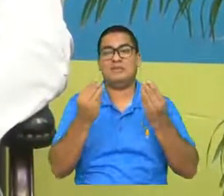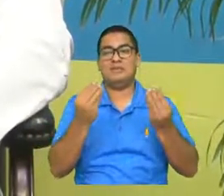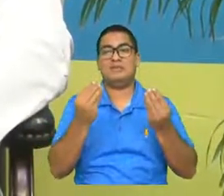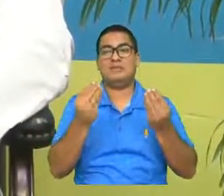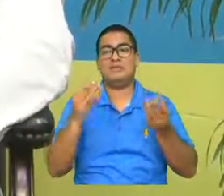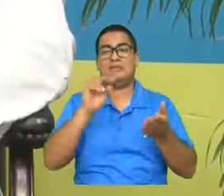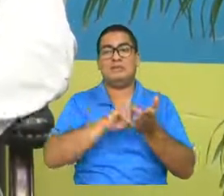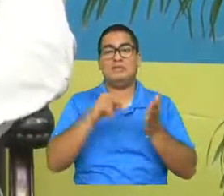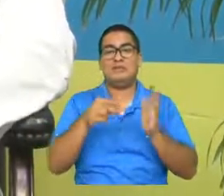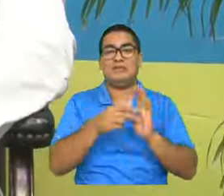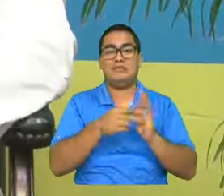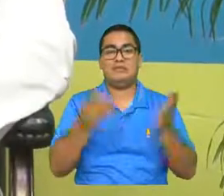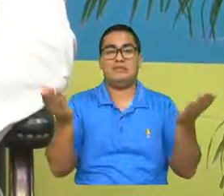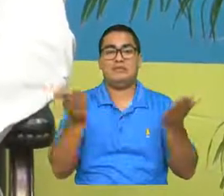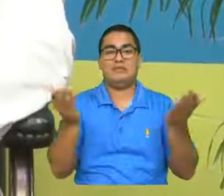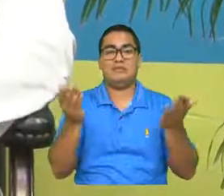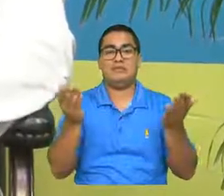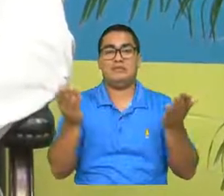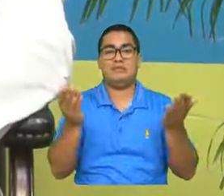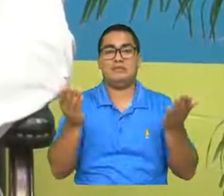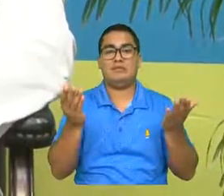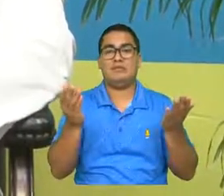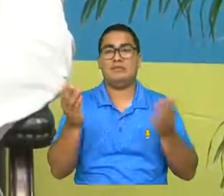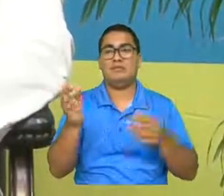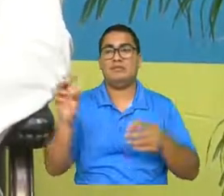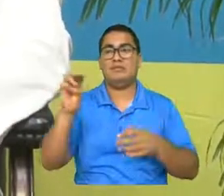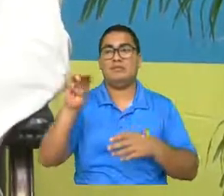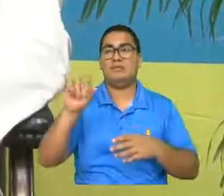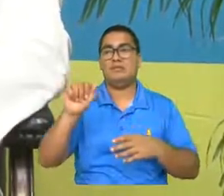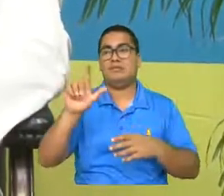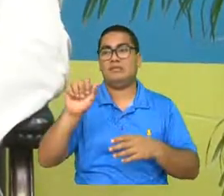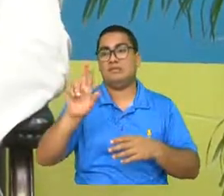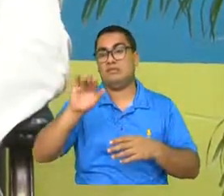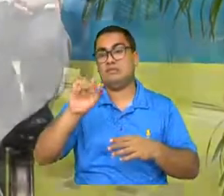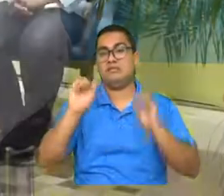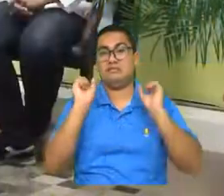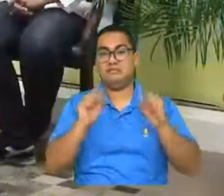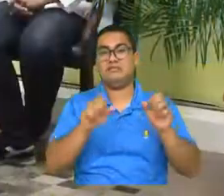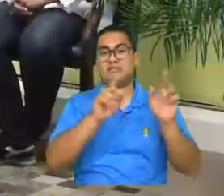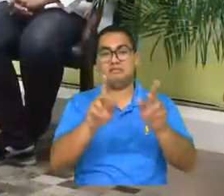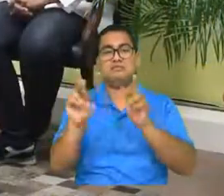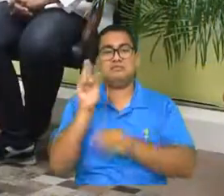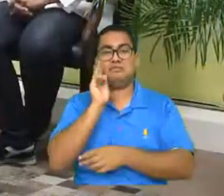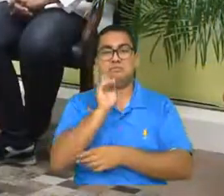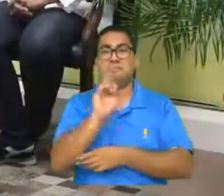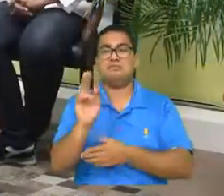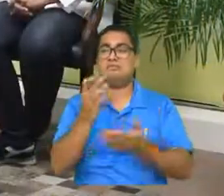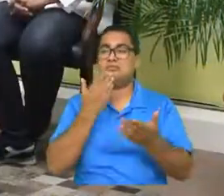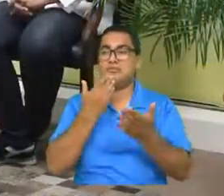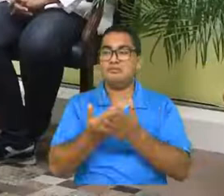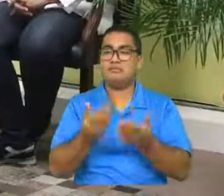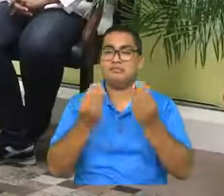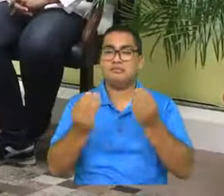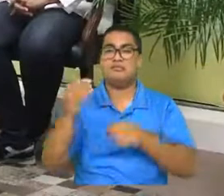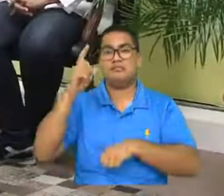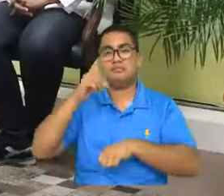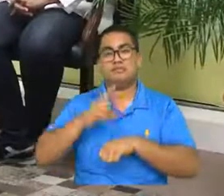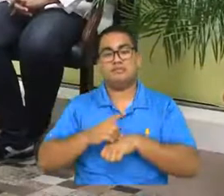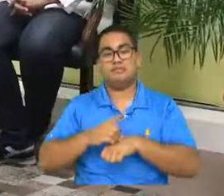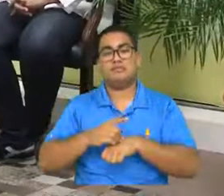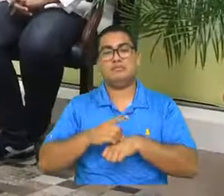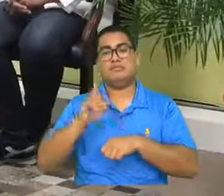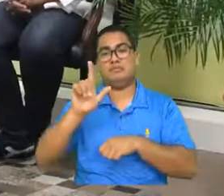esos son, digamos, los síntomas más sencillos que la población puede identificar. Ok, le agradecemos, doctora Ligia Aragón, por